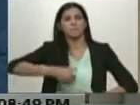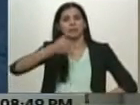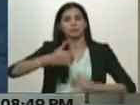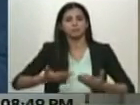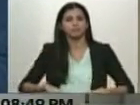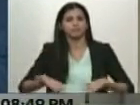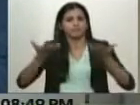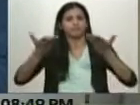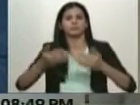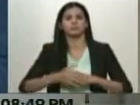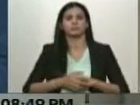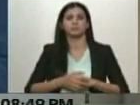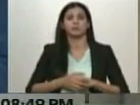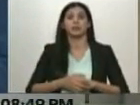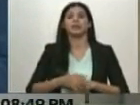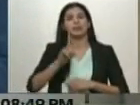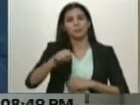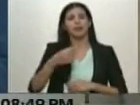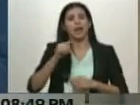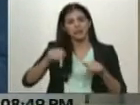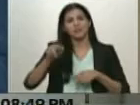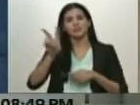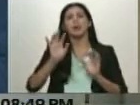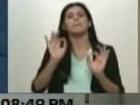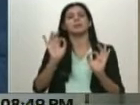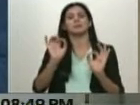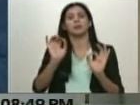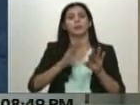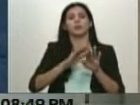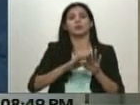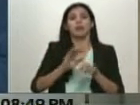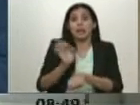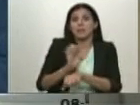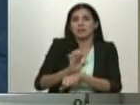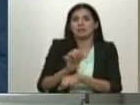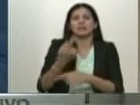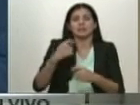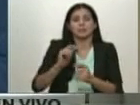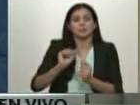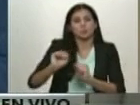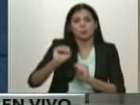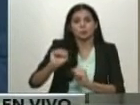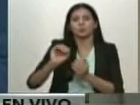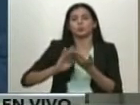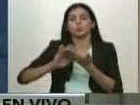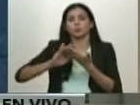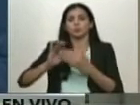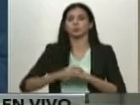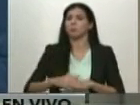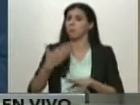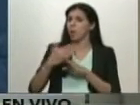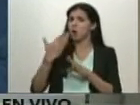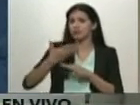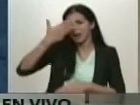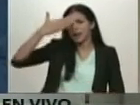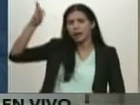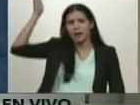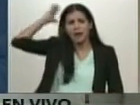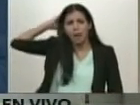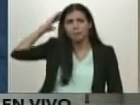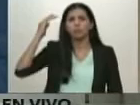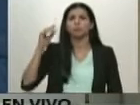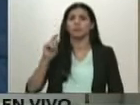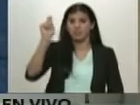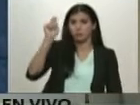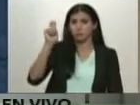en el caso nuestro para enfrentar la emergencia. Una verdadera emergencia económica. Así Ramos Alup la sabotee de manera malévola. Y